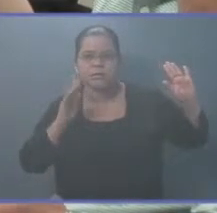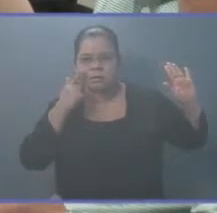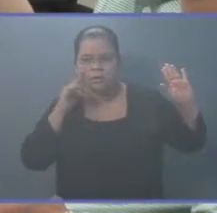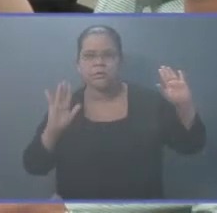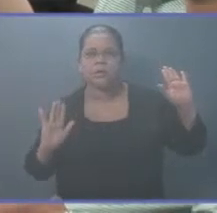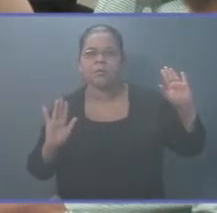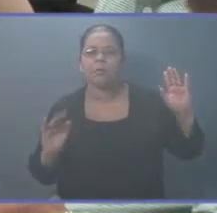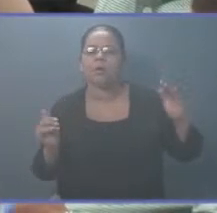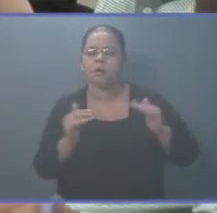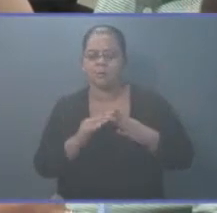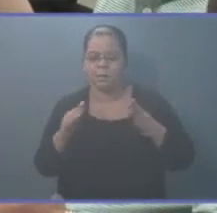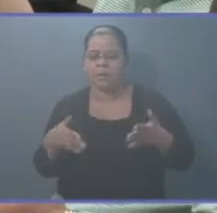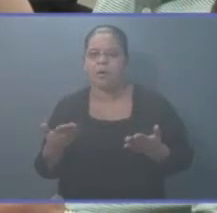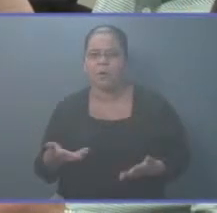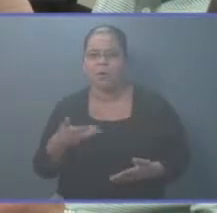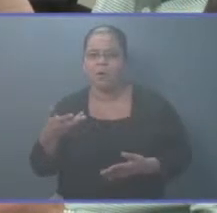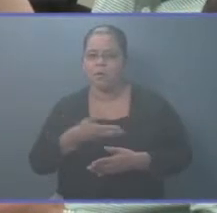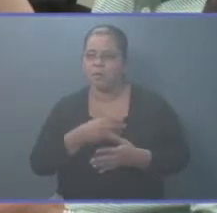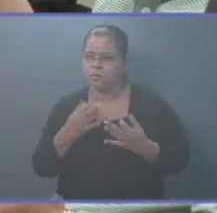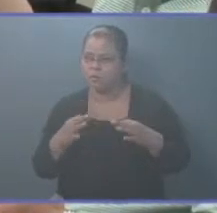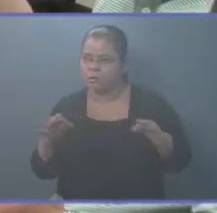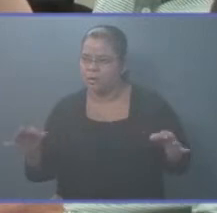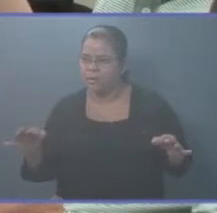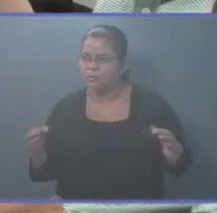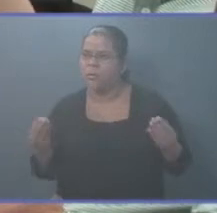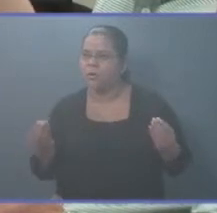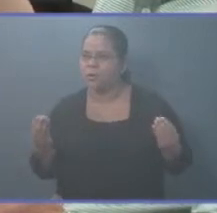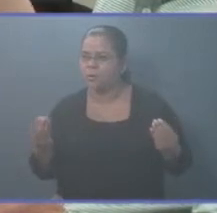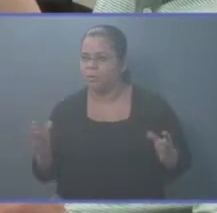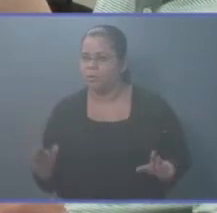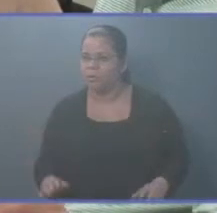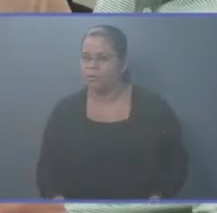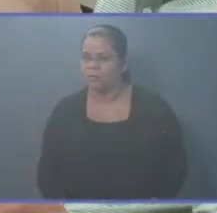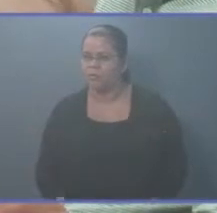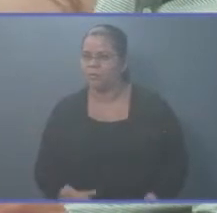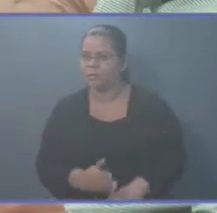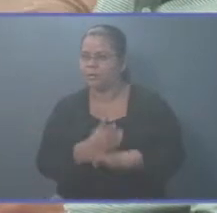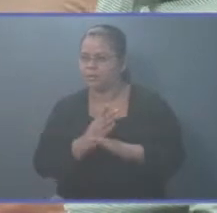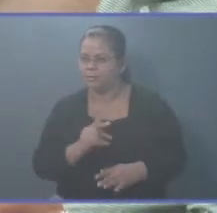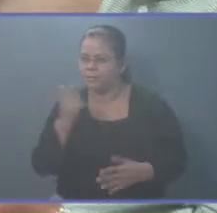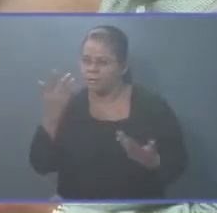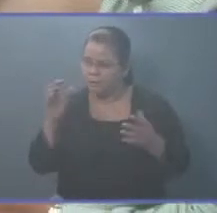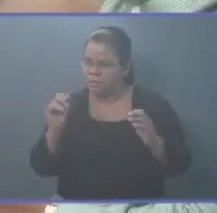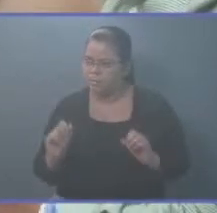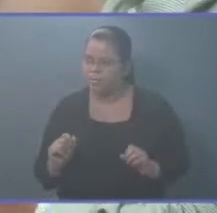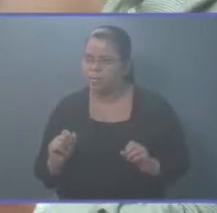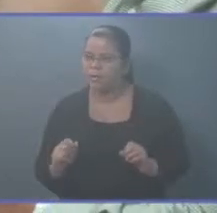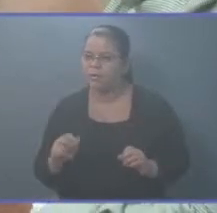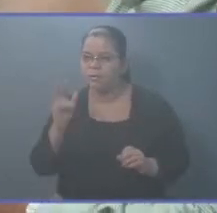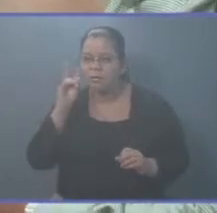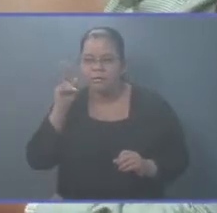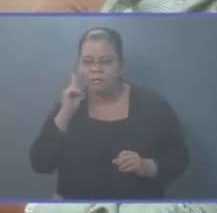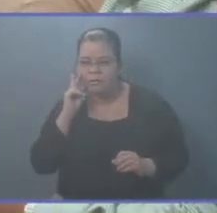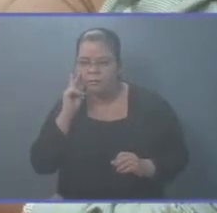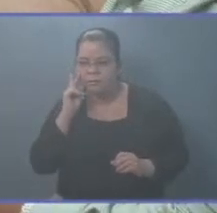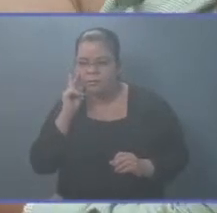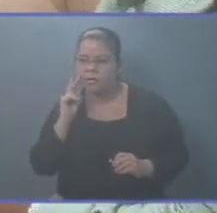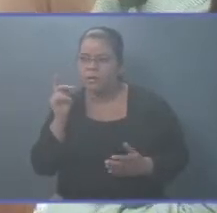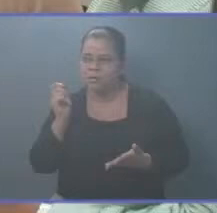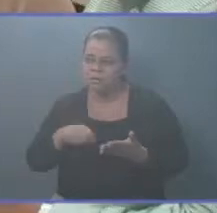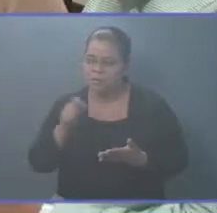le pudiese buscar la redacción adecuada para que se evitara que este fuera juez y parte a la vez